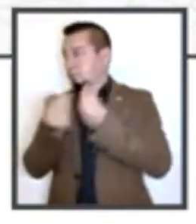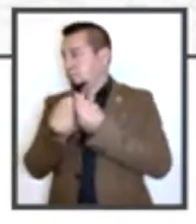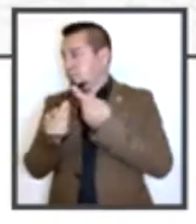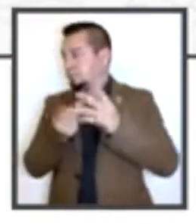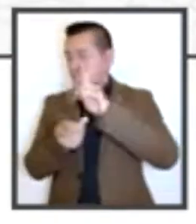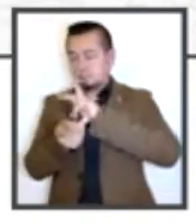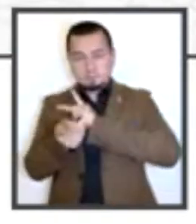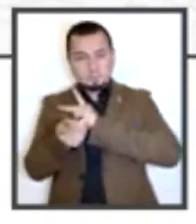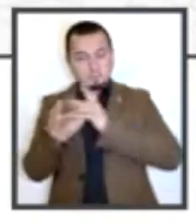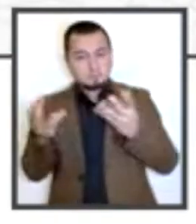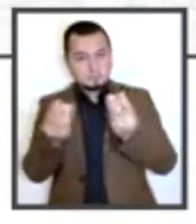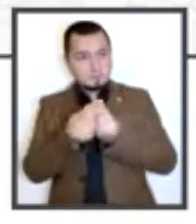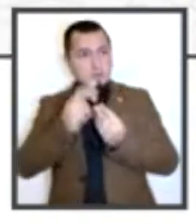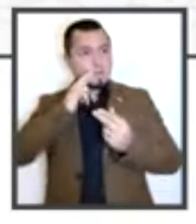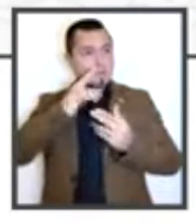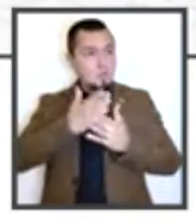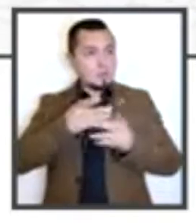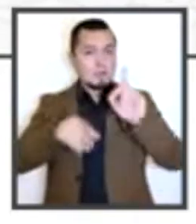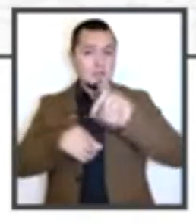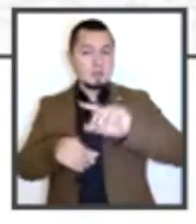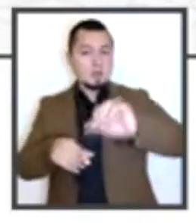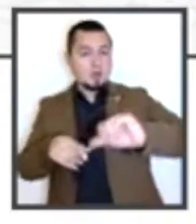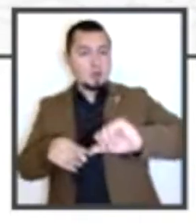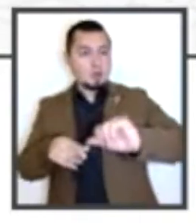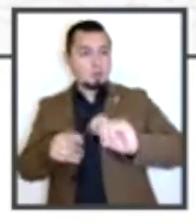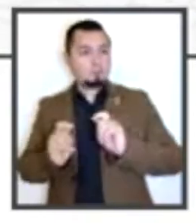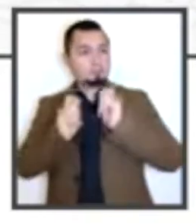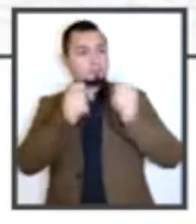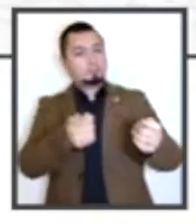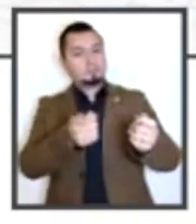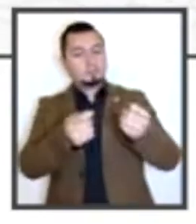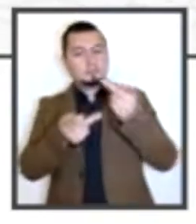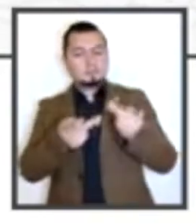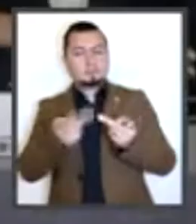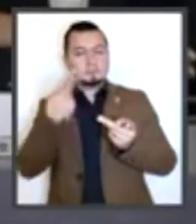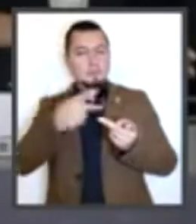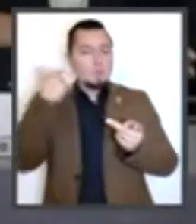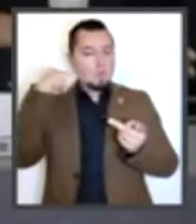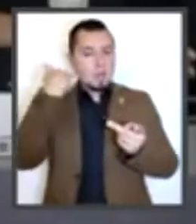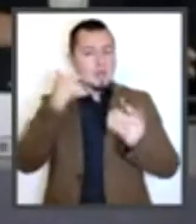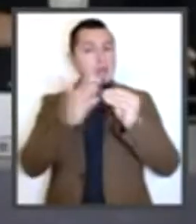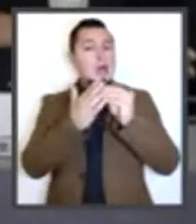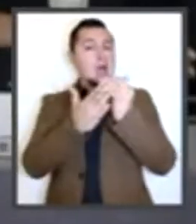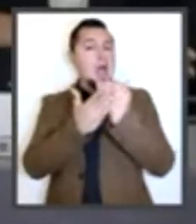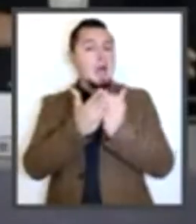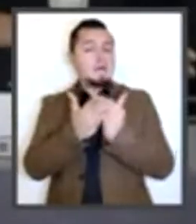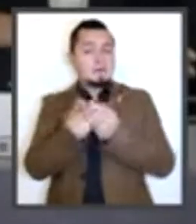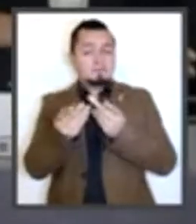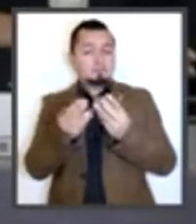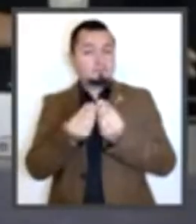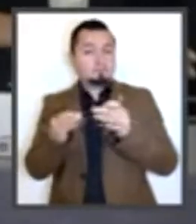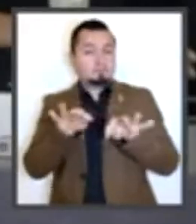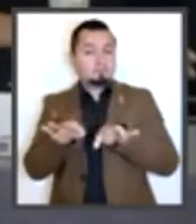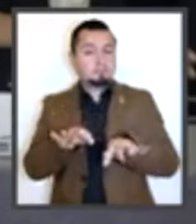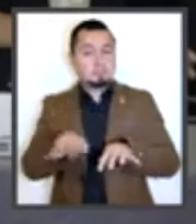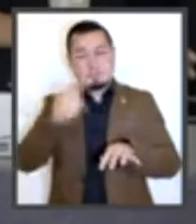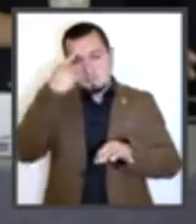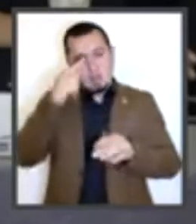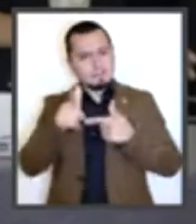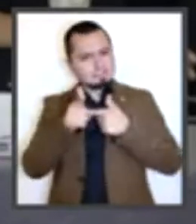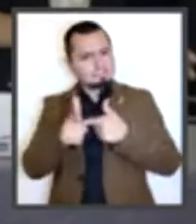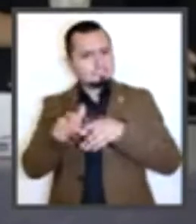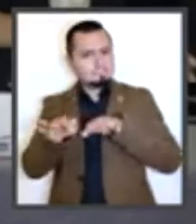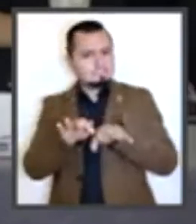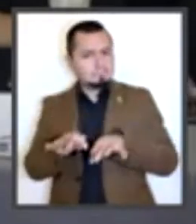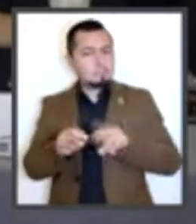esa gran responsabilidad a partir del día hoy, llevará una agenda también en el seguimiento de